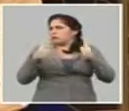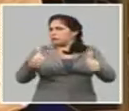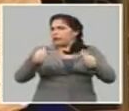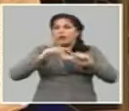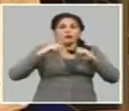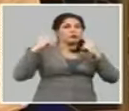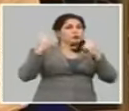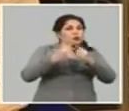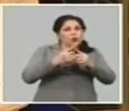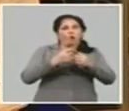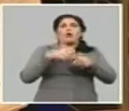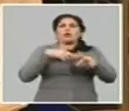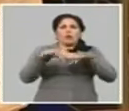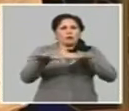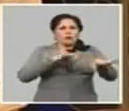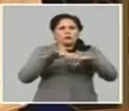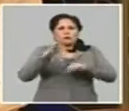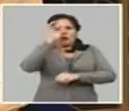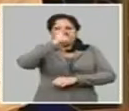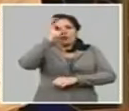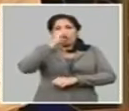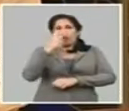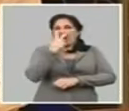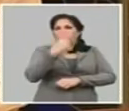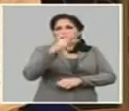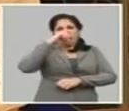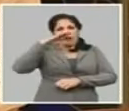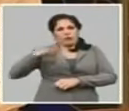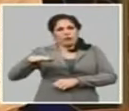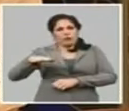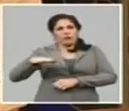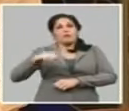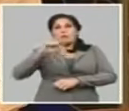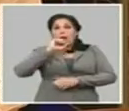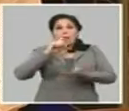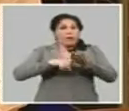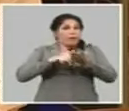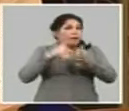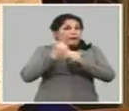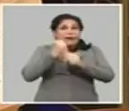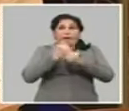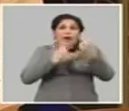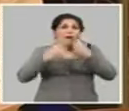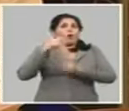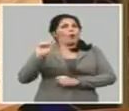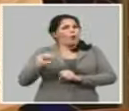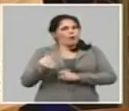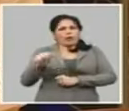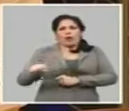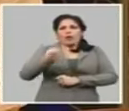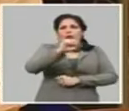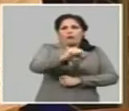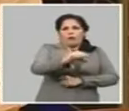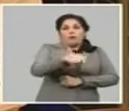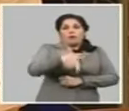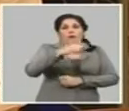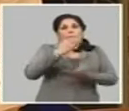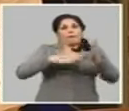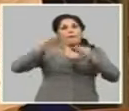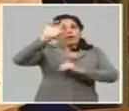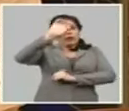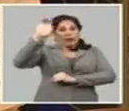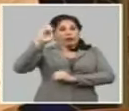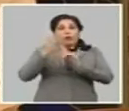todo rigor se han creado las condiciones con todo el rigor para atender a los niños decir el ministerio de educación y ha garantizado esta